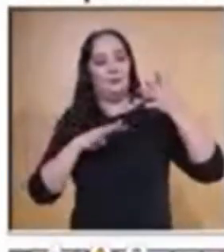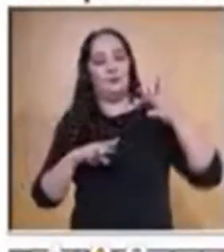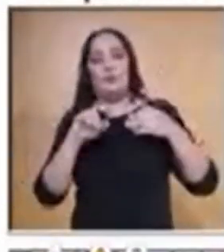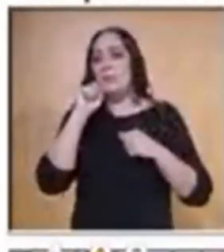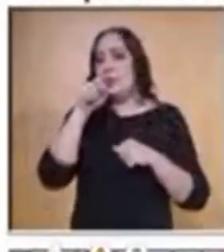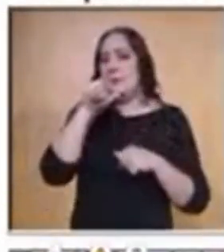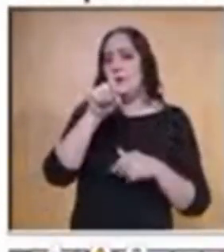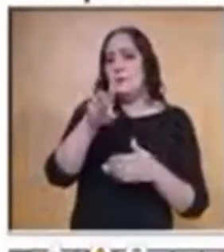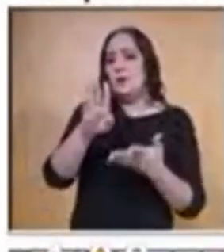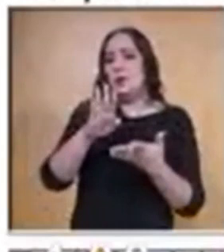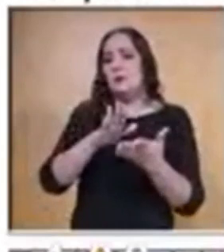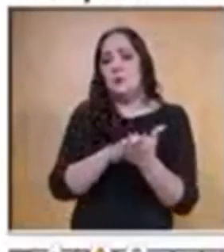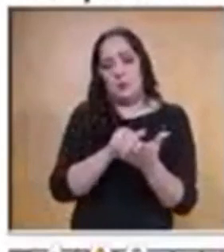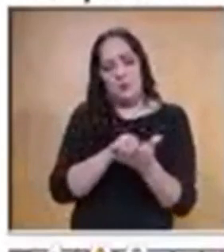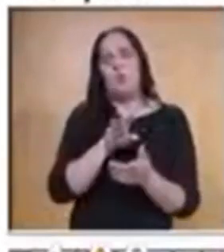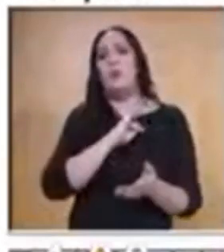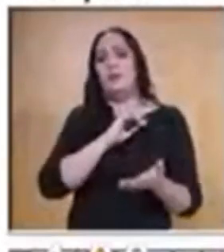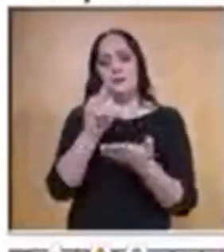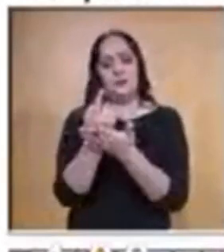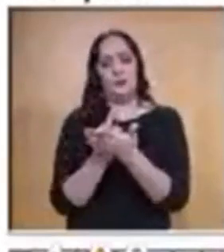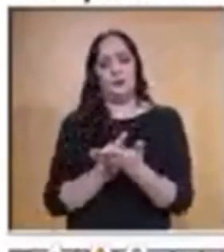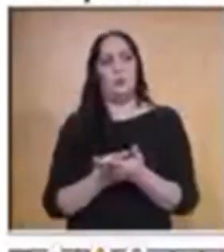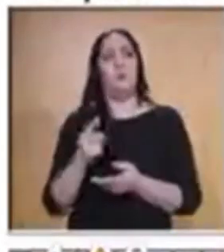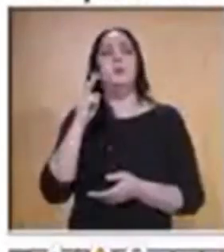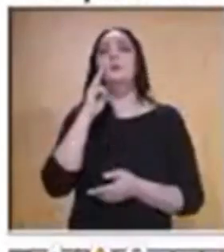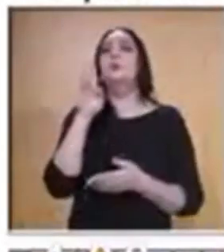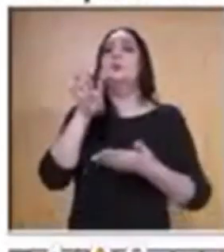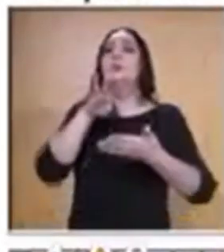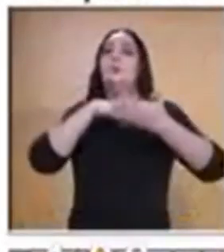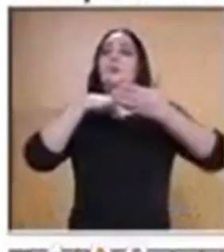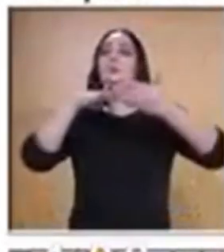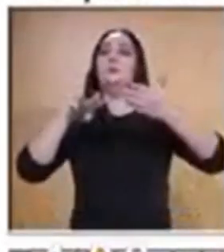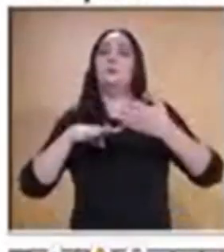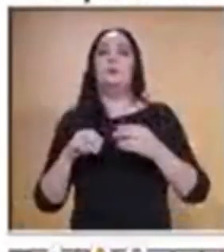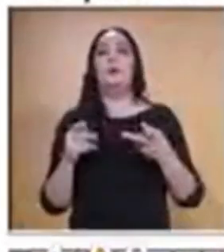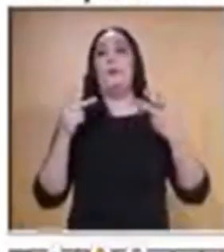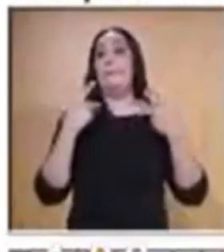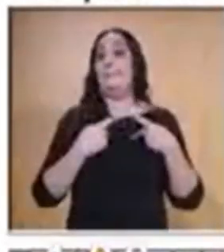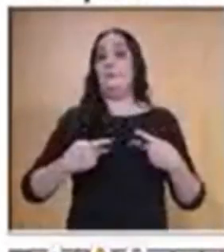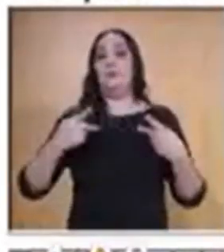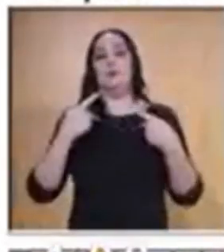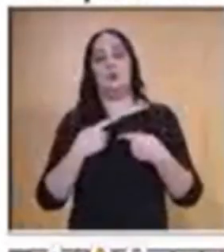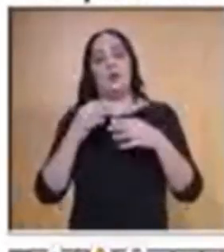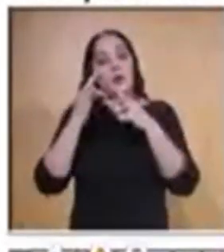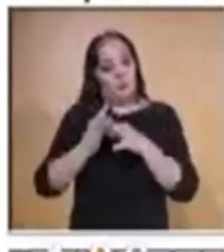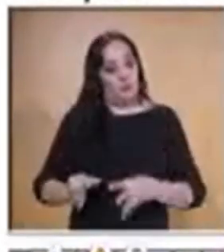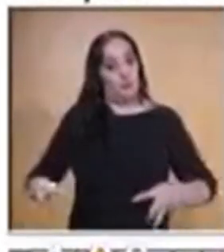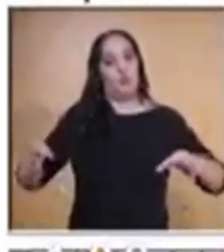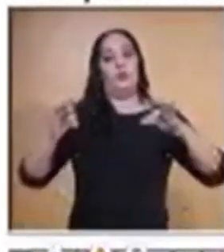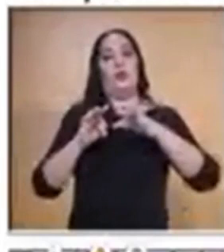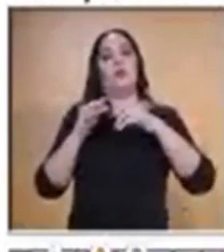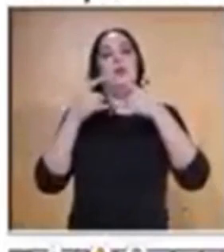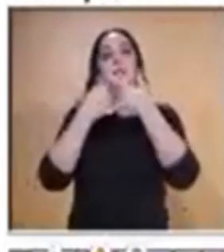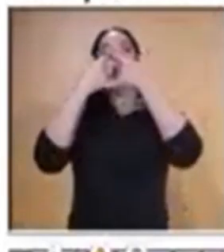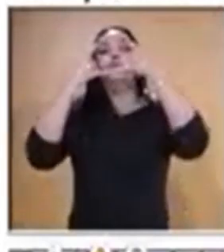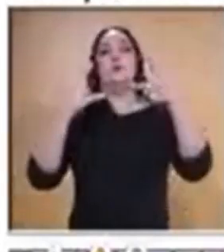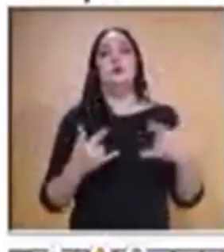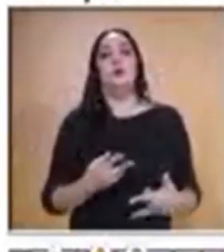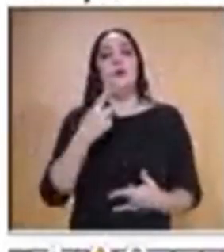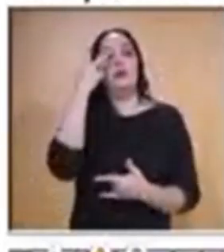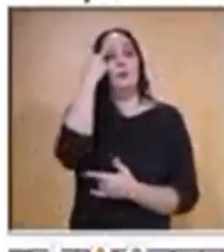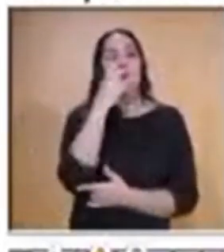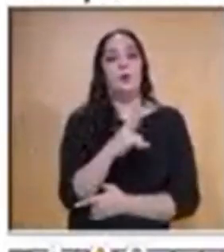hoja puedes hacer el dibujo. Vamos a dar lectura. Personaje muy importante de la historia de México, que